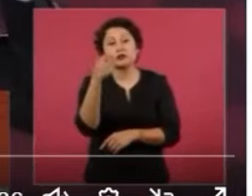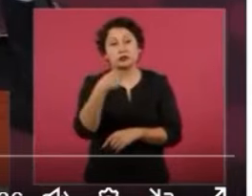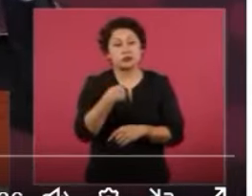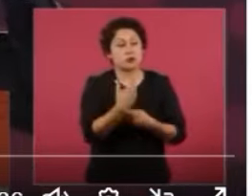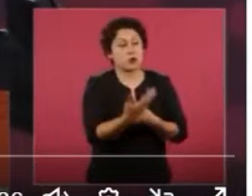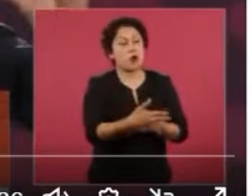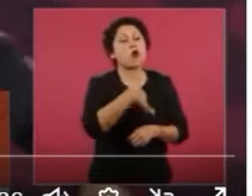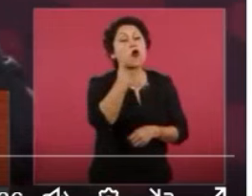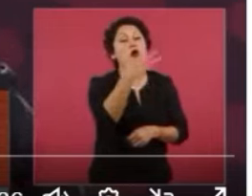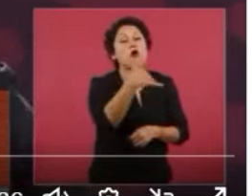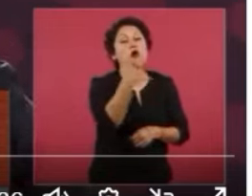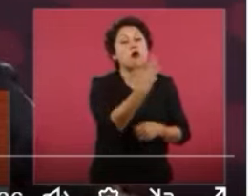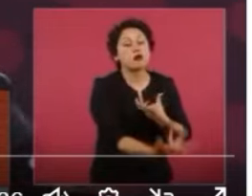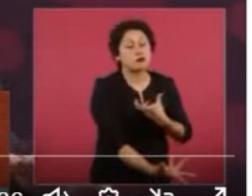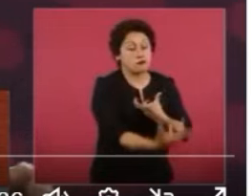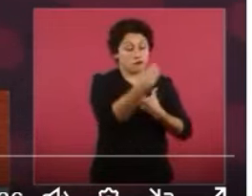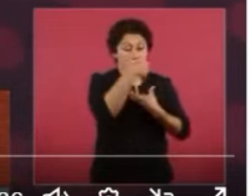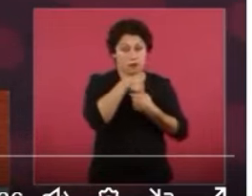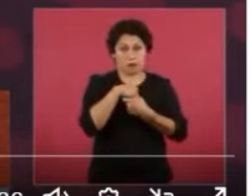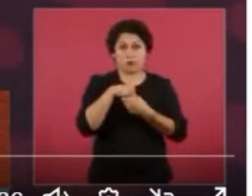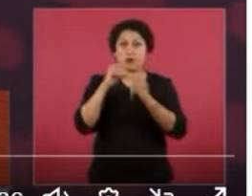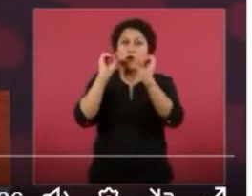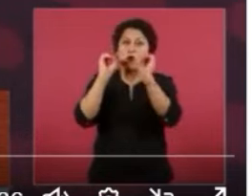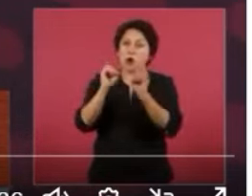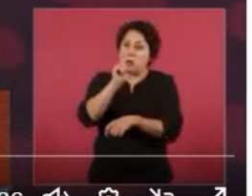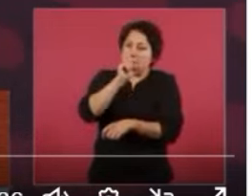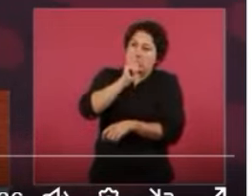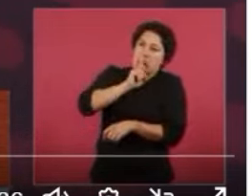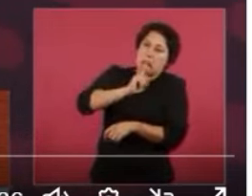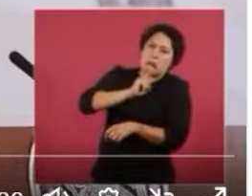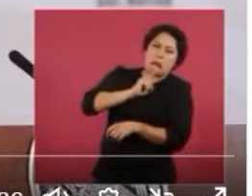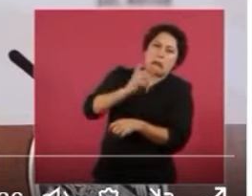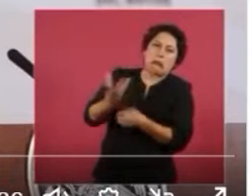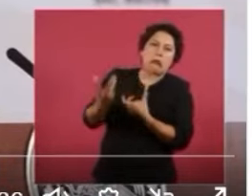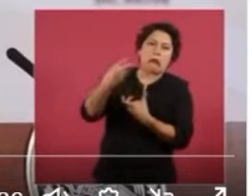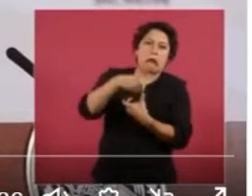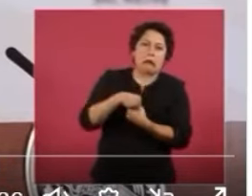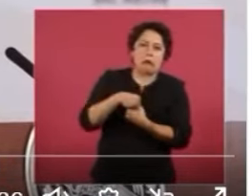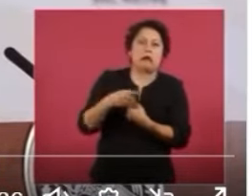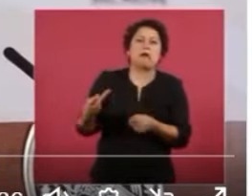no aguanta uno ni el primer round